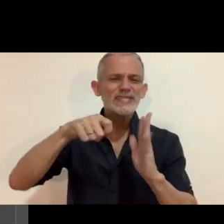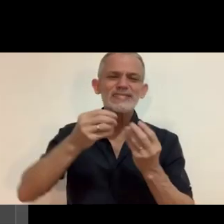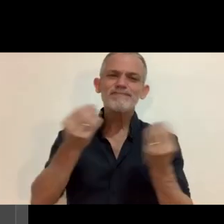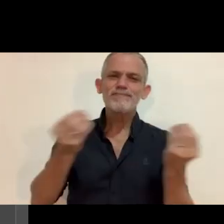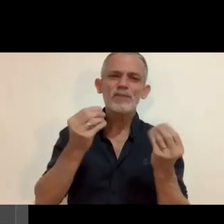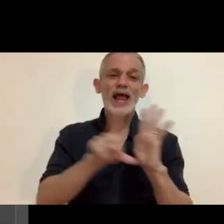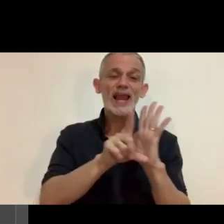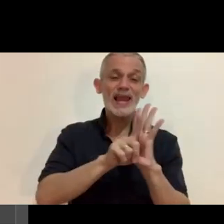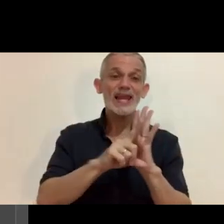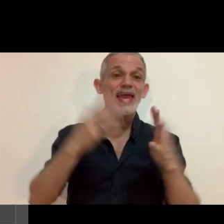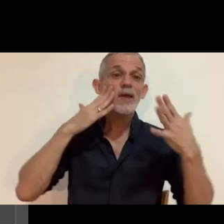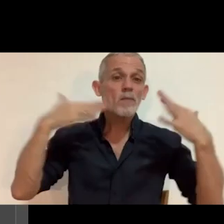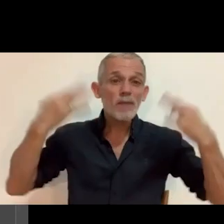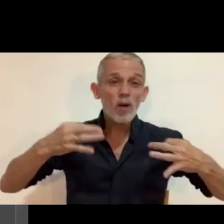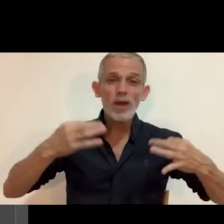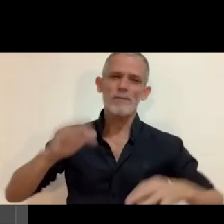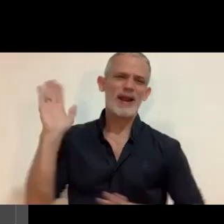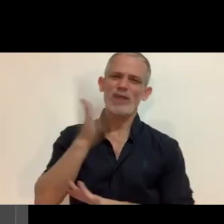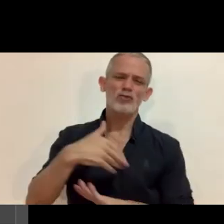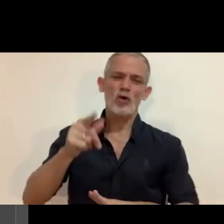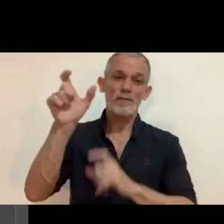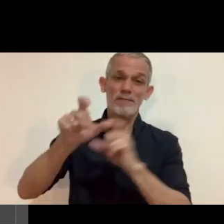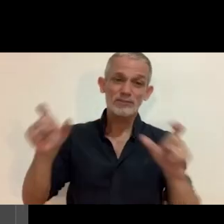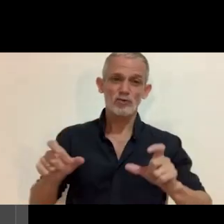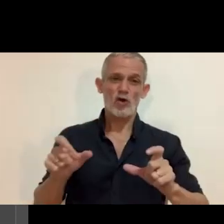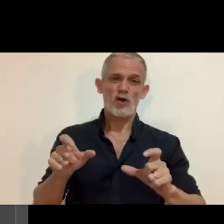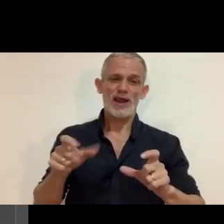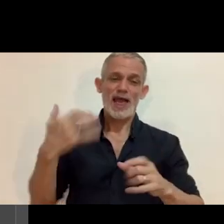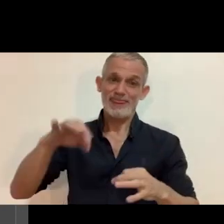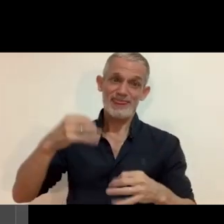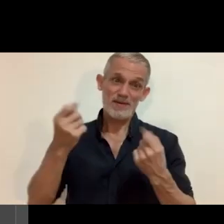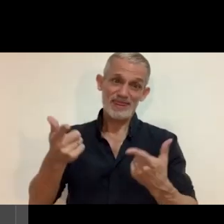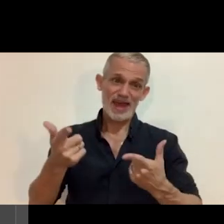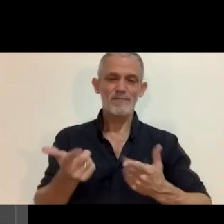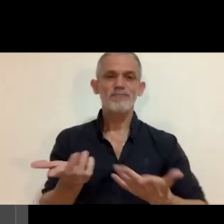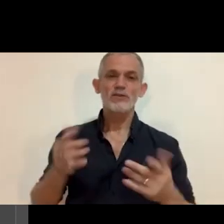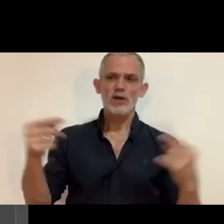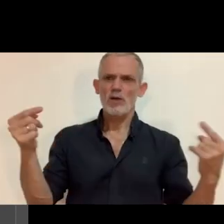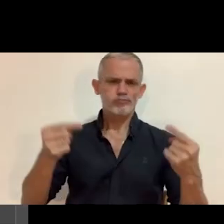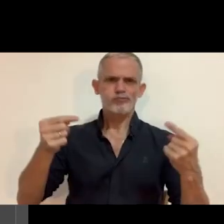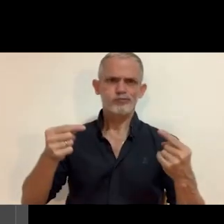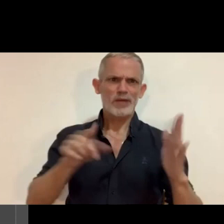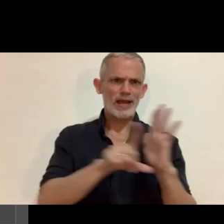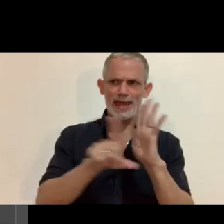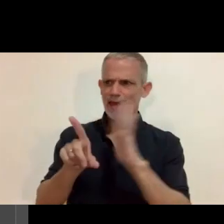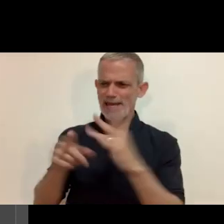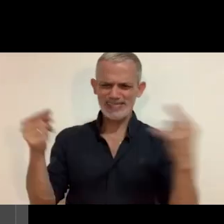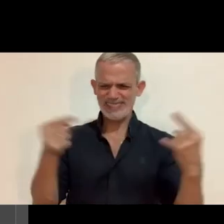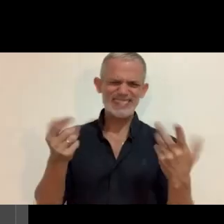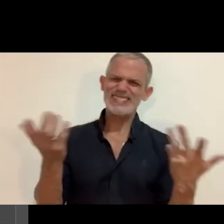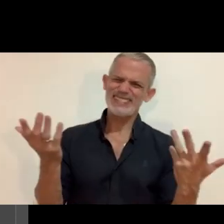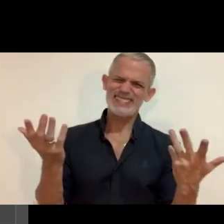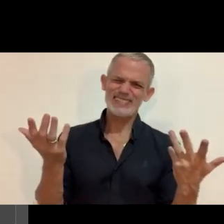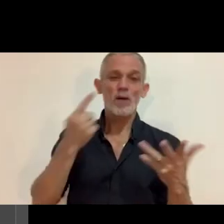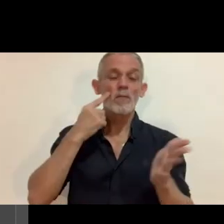penal aplica tanto a sustantivos como a procesos. Como además está controvertida la jurisprudencia, lo intentó y